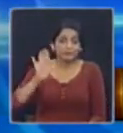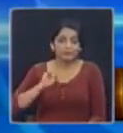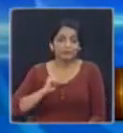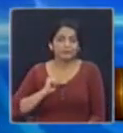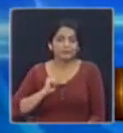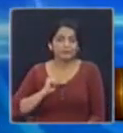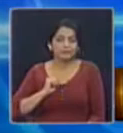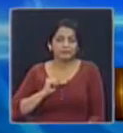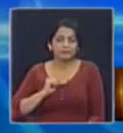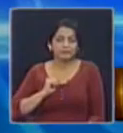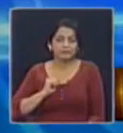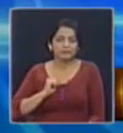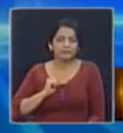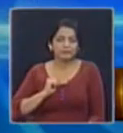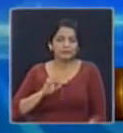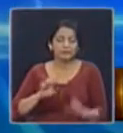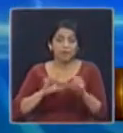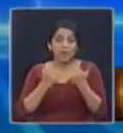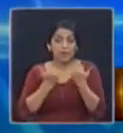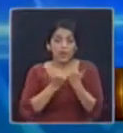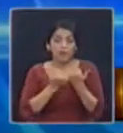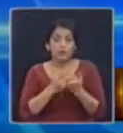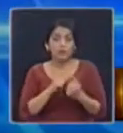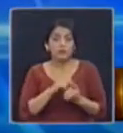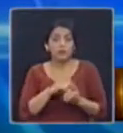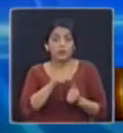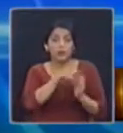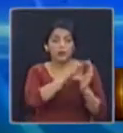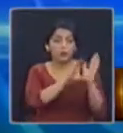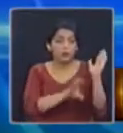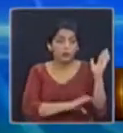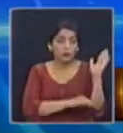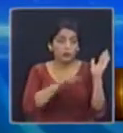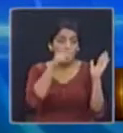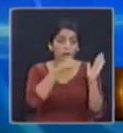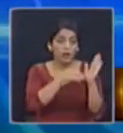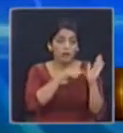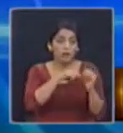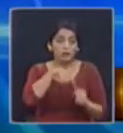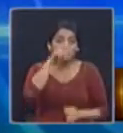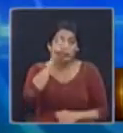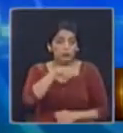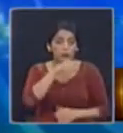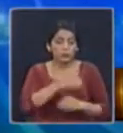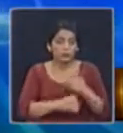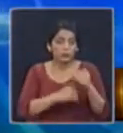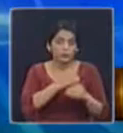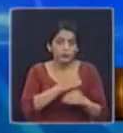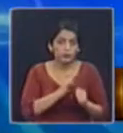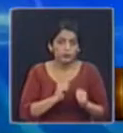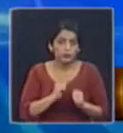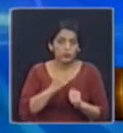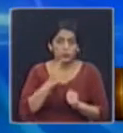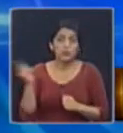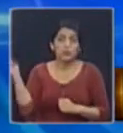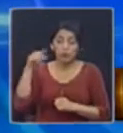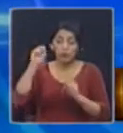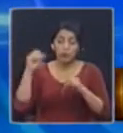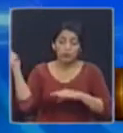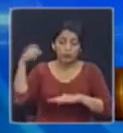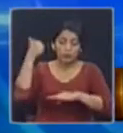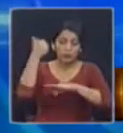Constituyente. Porque y postularse proceso, como candidato. ¿Ah? Porque un proceso constituyente, desde que se inicia, se consulta,